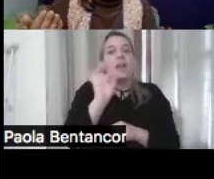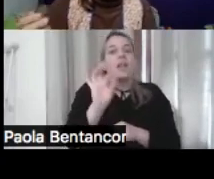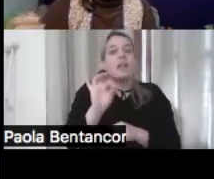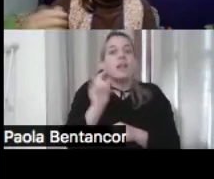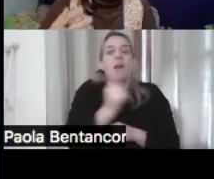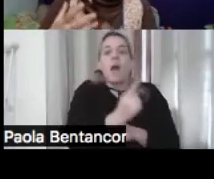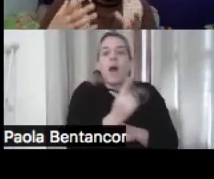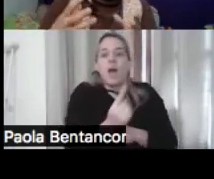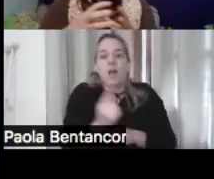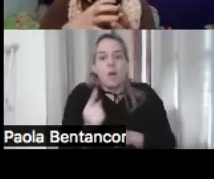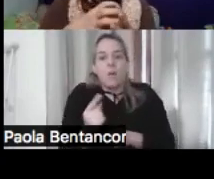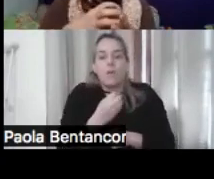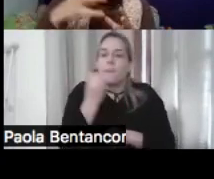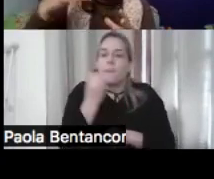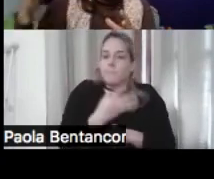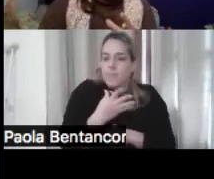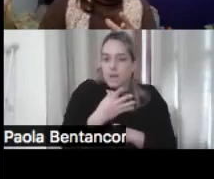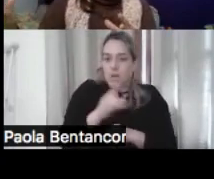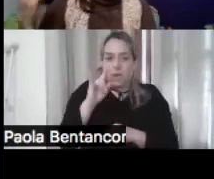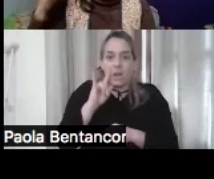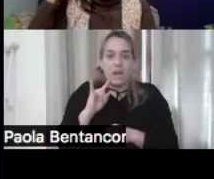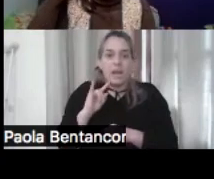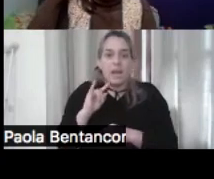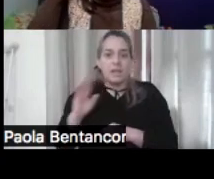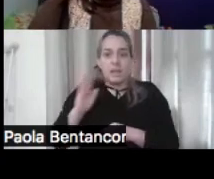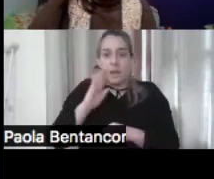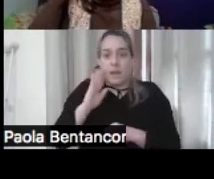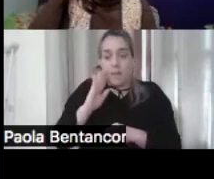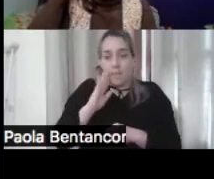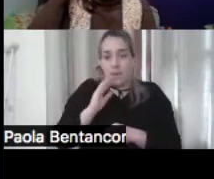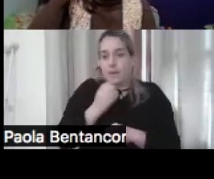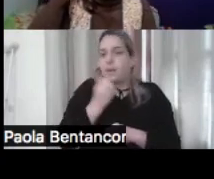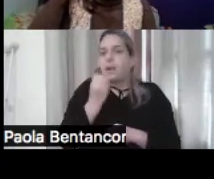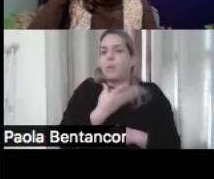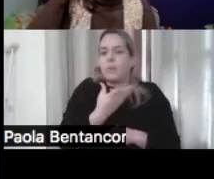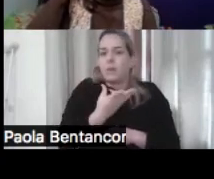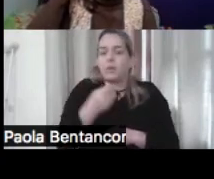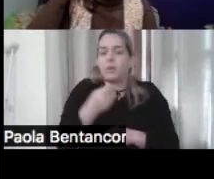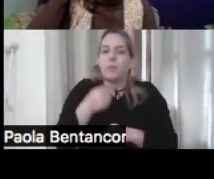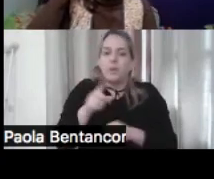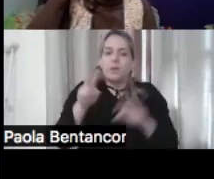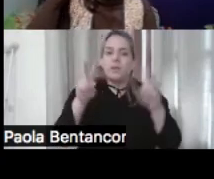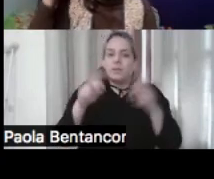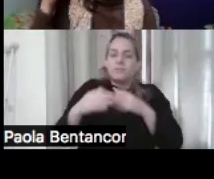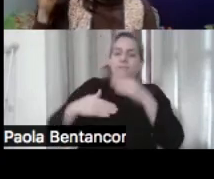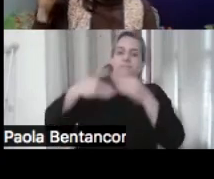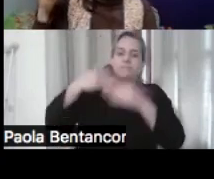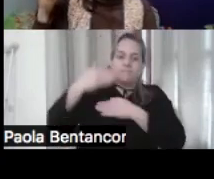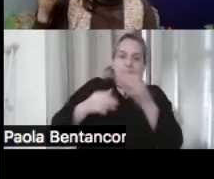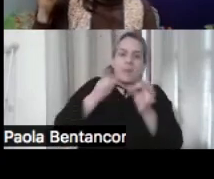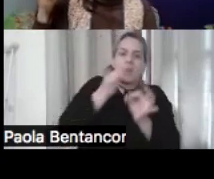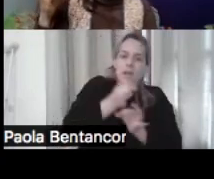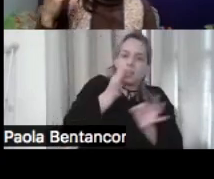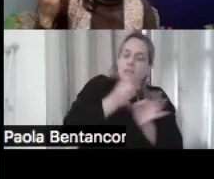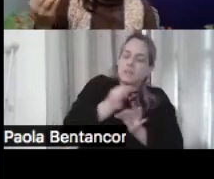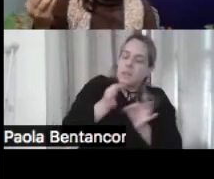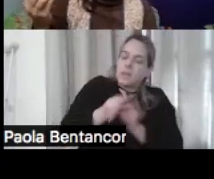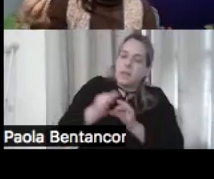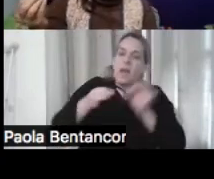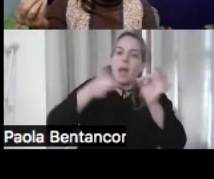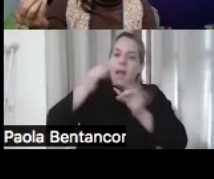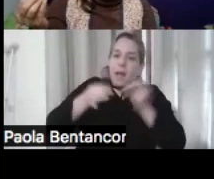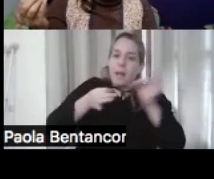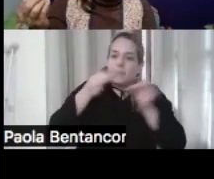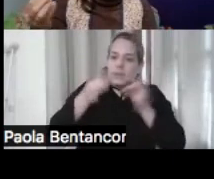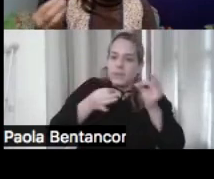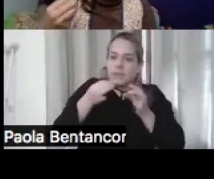más beneficios. Pero esto llevó un tiempo de construcción y sobre todo muy vinculado a lo que tiene que ver con